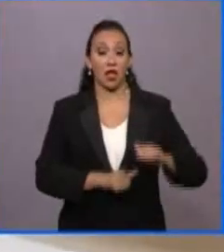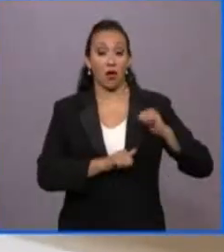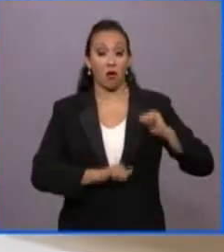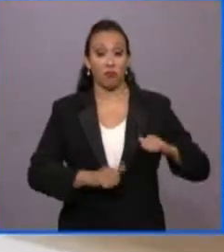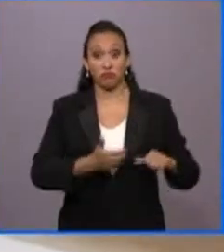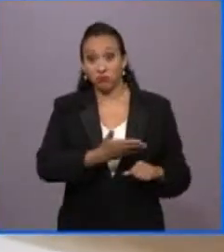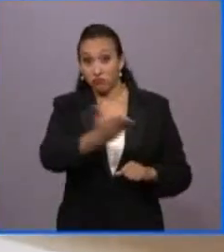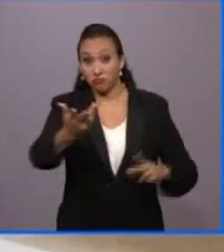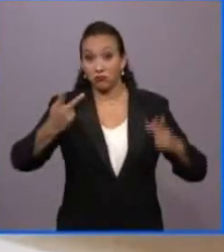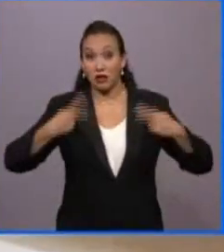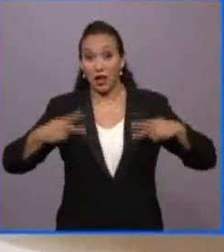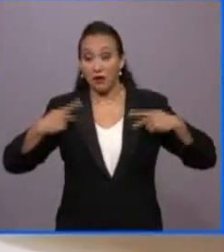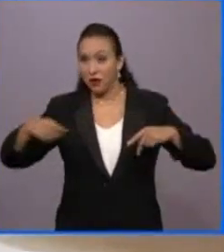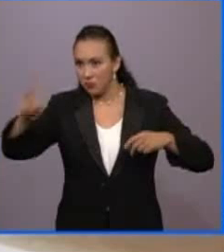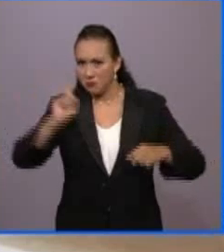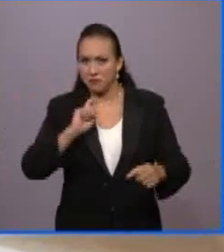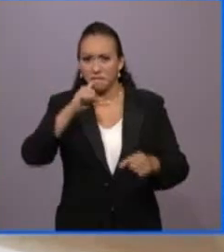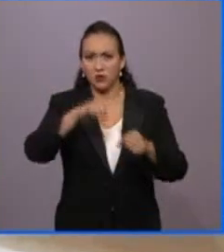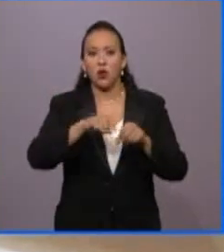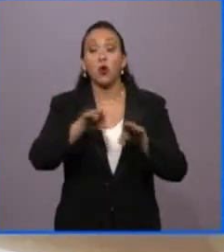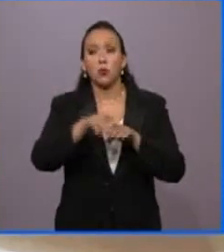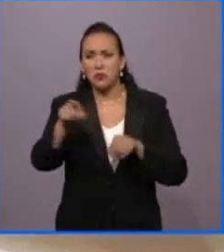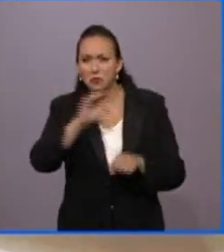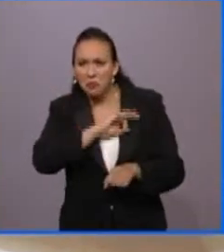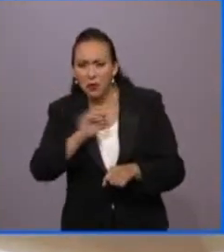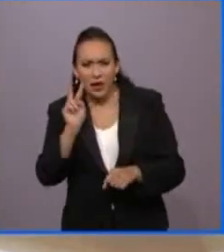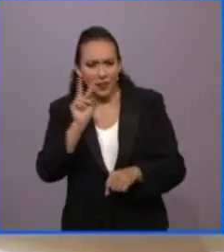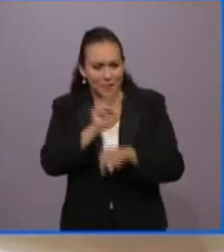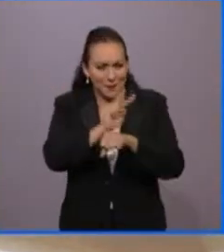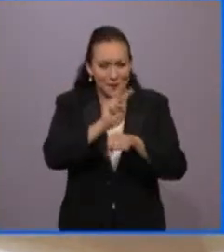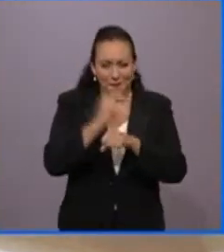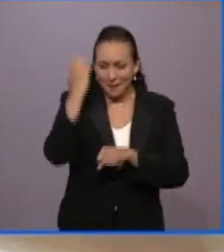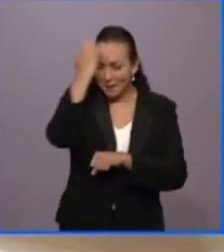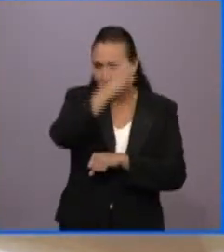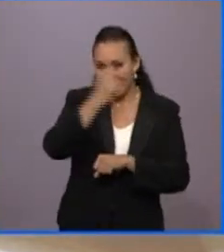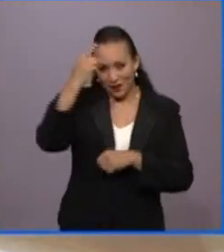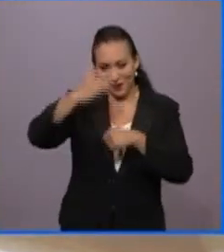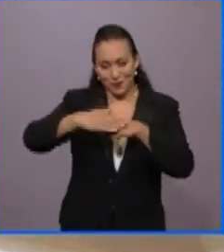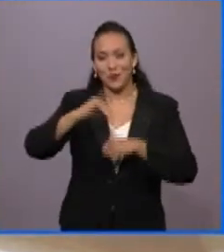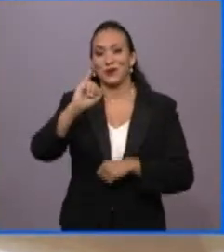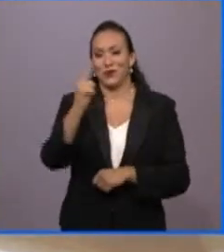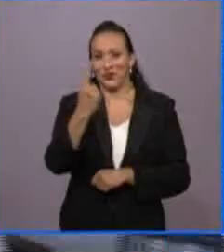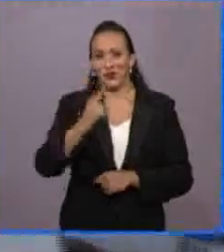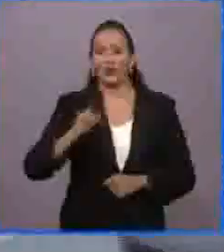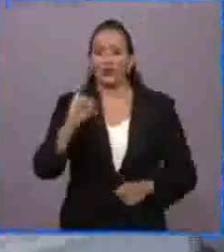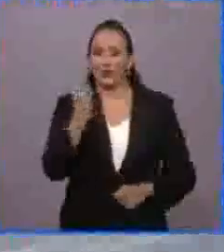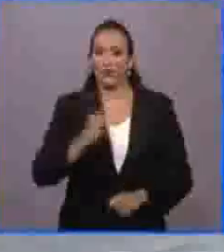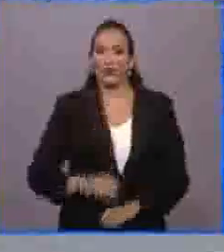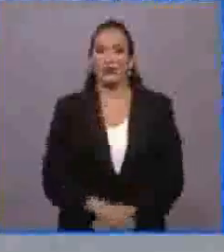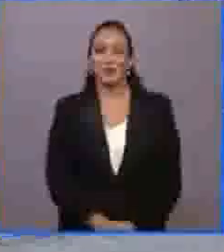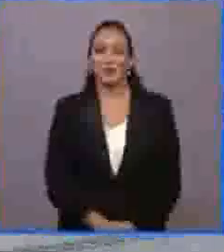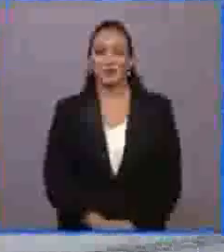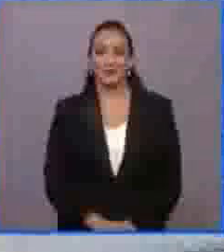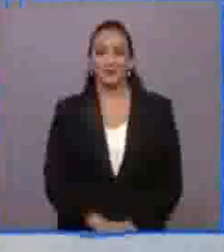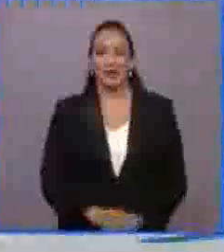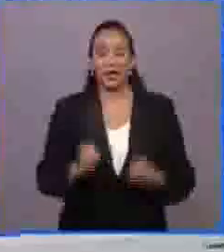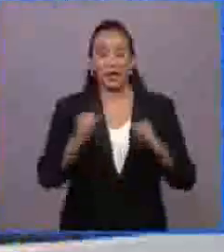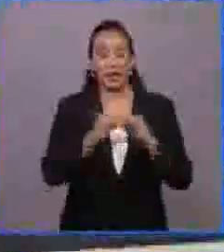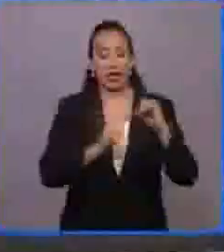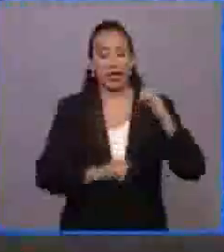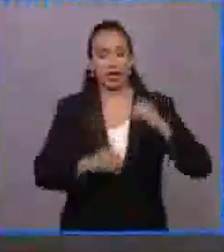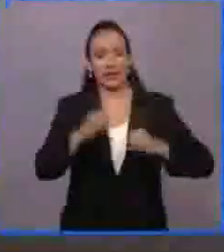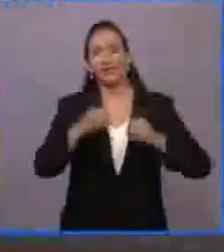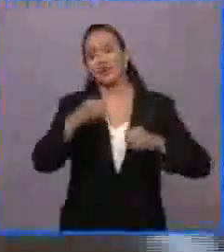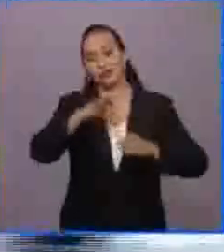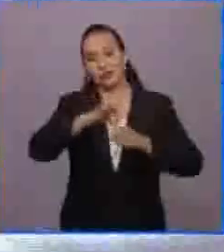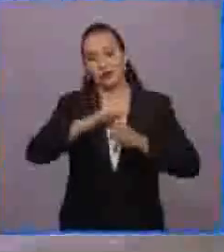Autoridades llaman a la ciudadanía a registrarse como observadores para la próxima jornada electoral. El Instituto Electoral de la